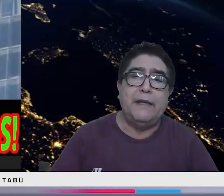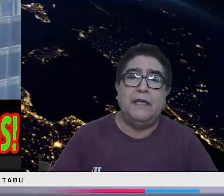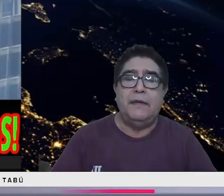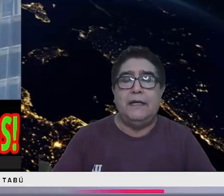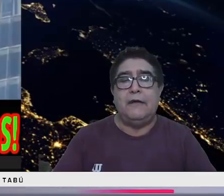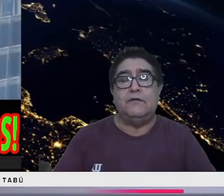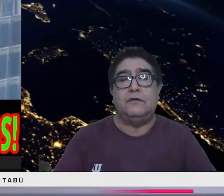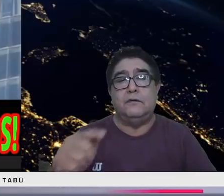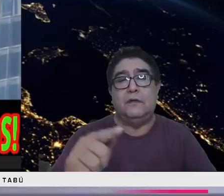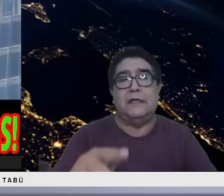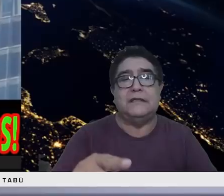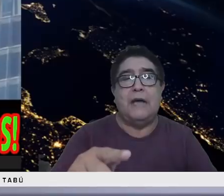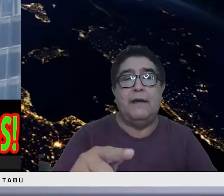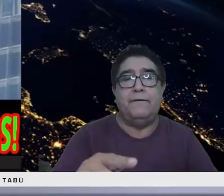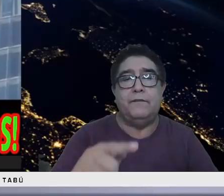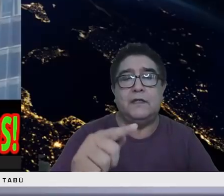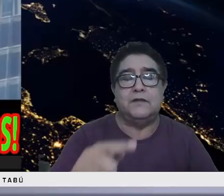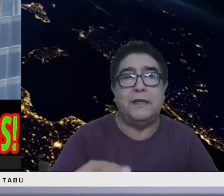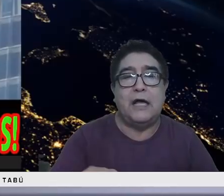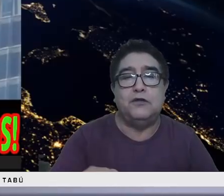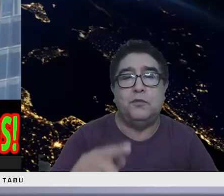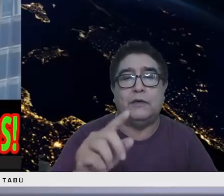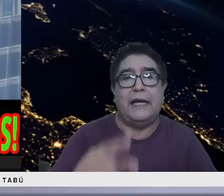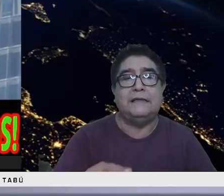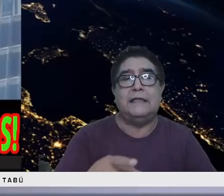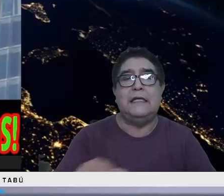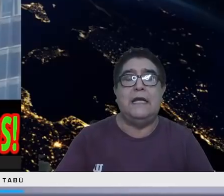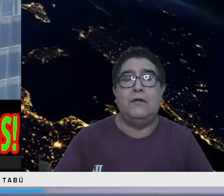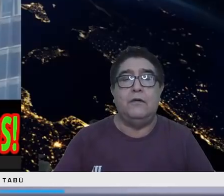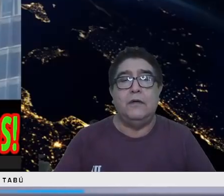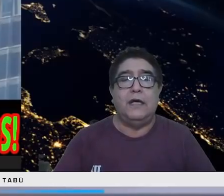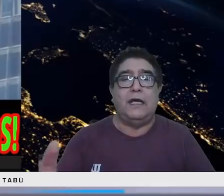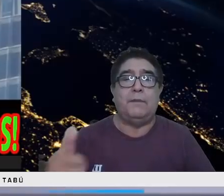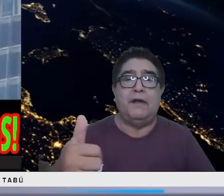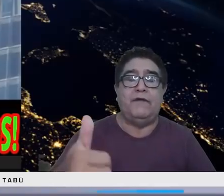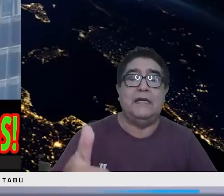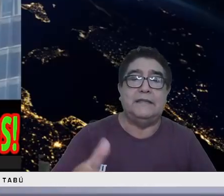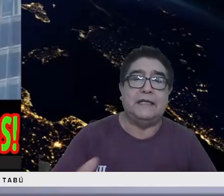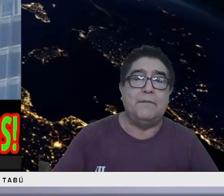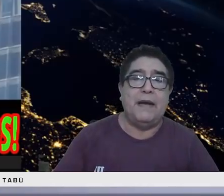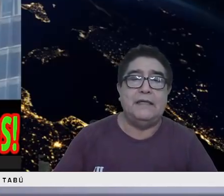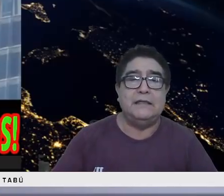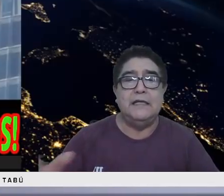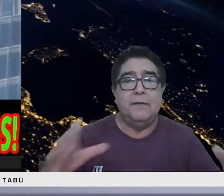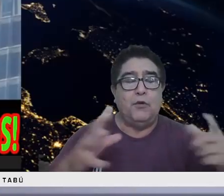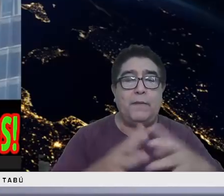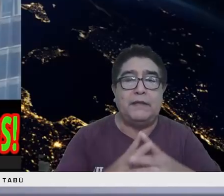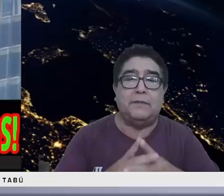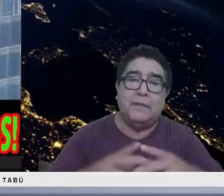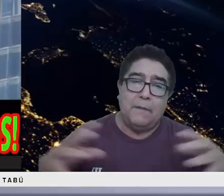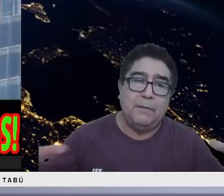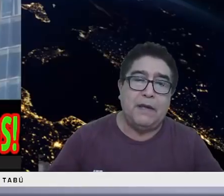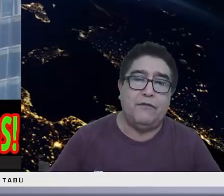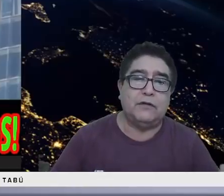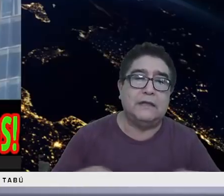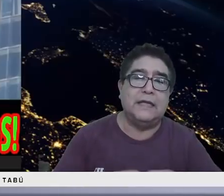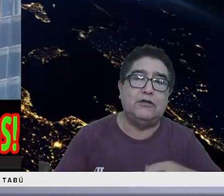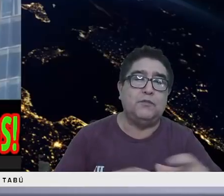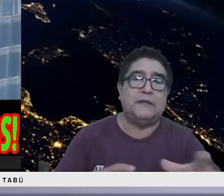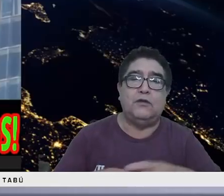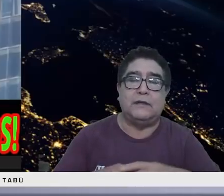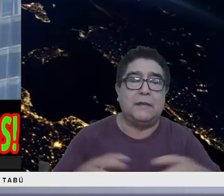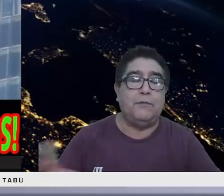Negativamente A mexicanos Que estaban Desesperados Porque ese dinero Era para financiar Campañas Obviamente También para